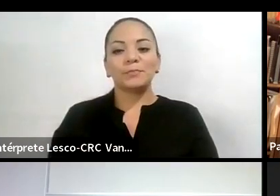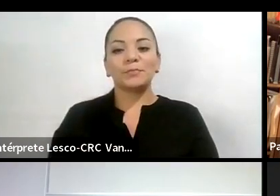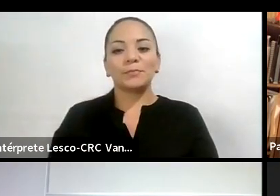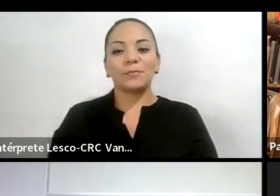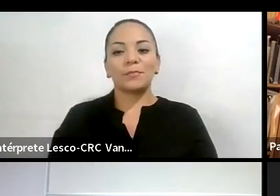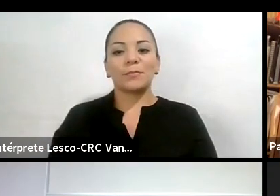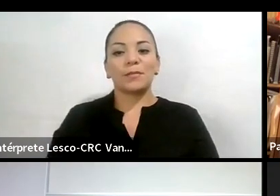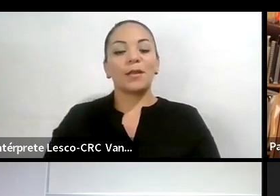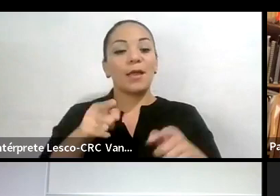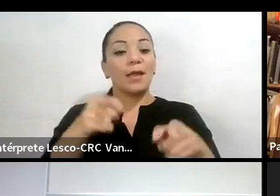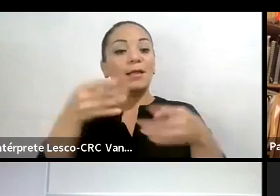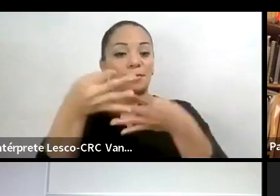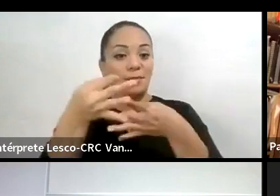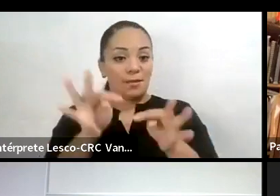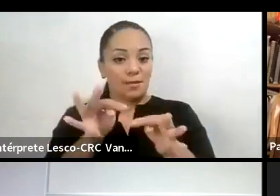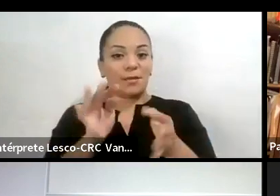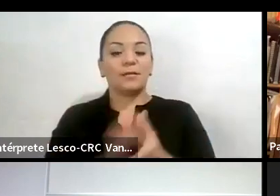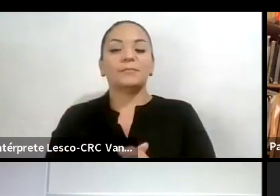taller,